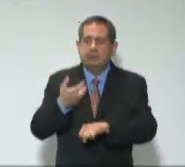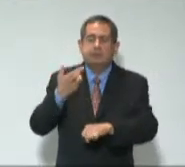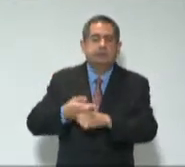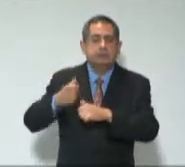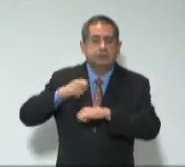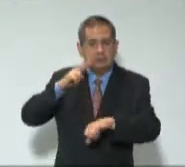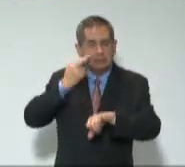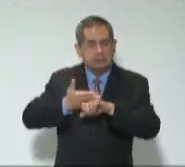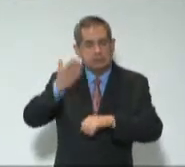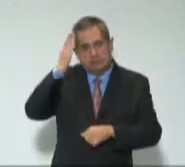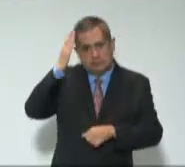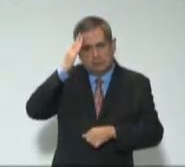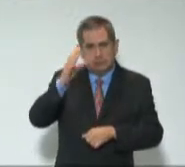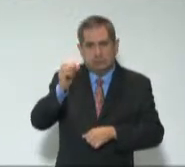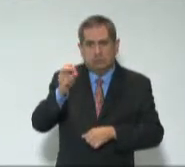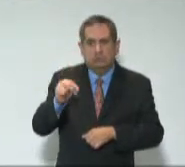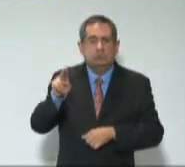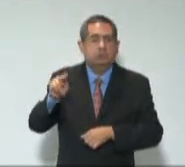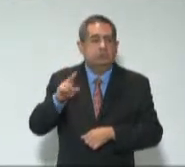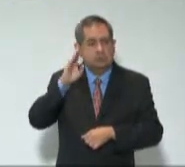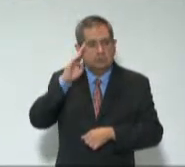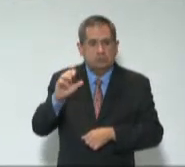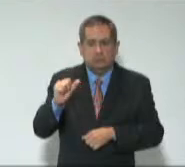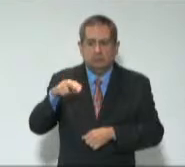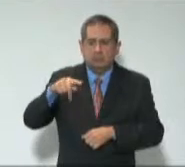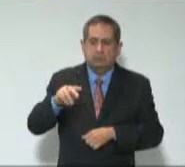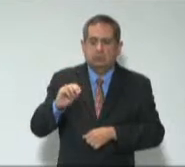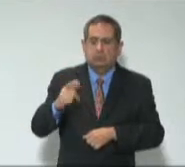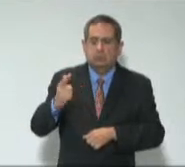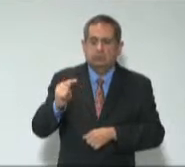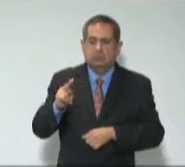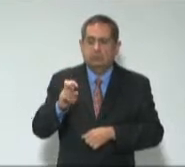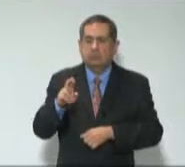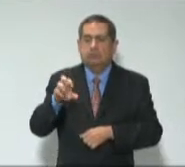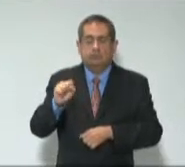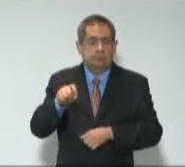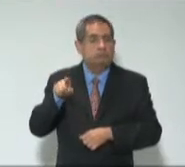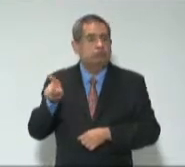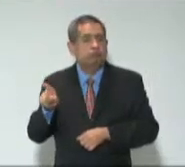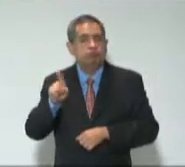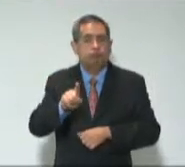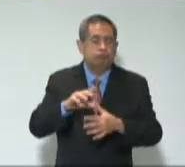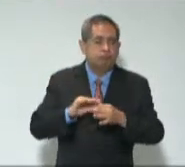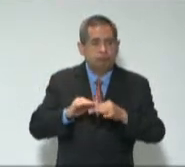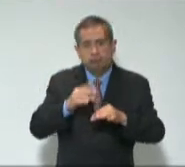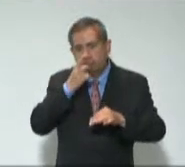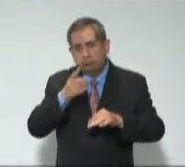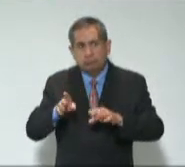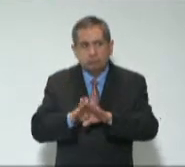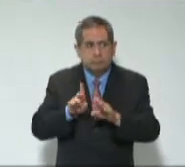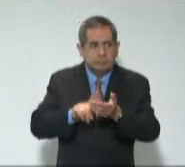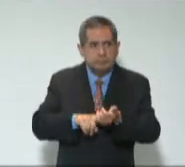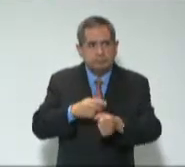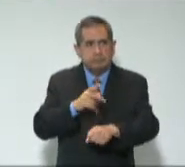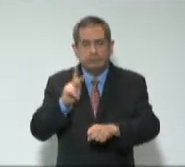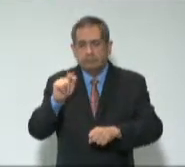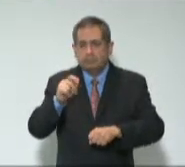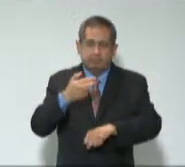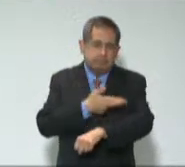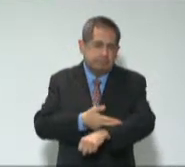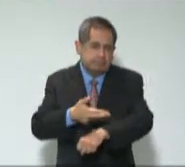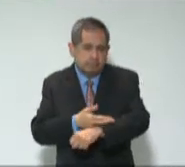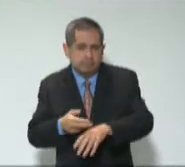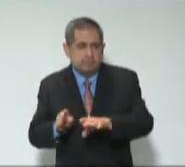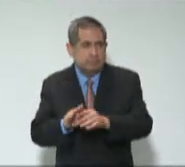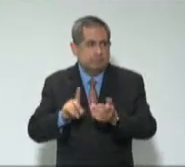general de Naciones Unidas el señor Antonio gutz que ha referido que las estrategias que acompaña las respuestas